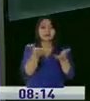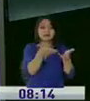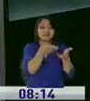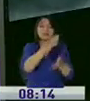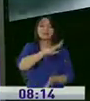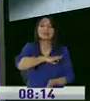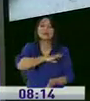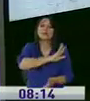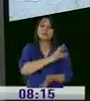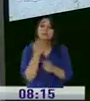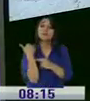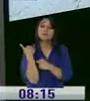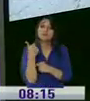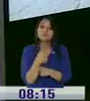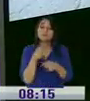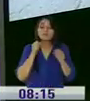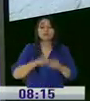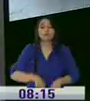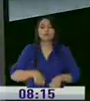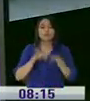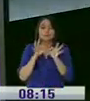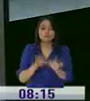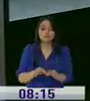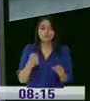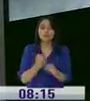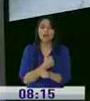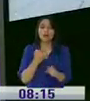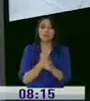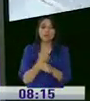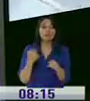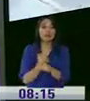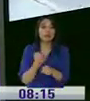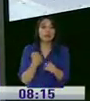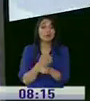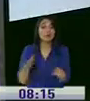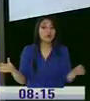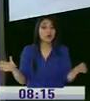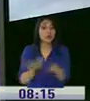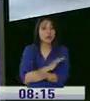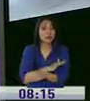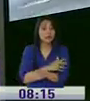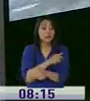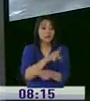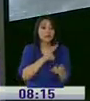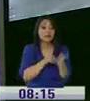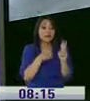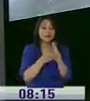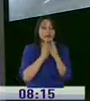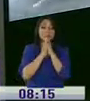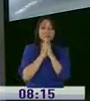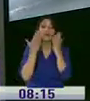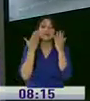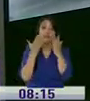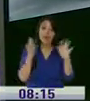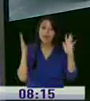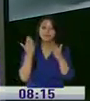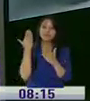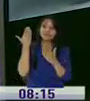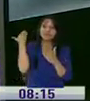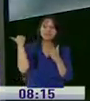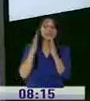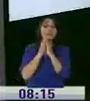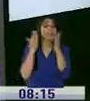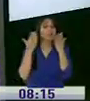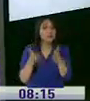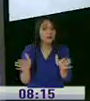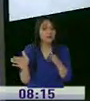municipal correspondiente y hagan el trabajo. Trabajo en el cual ya los vecinos han solicitado algunas semanas y meses